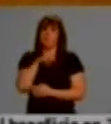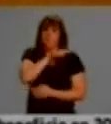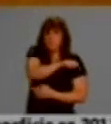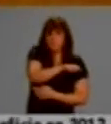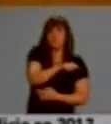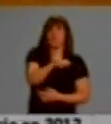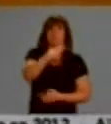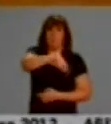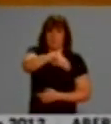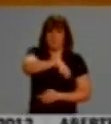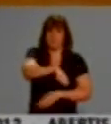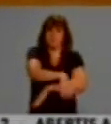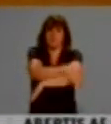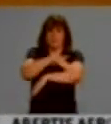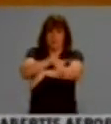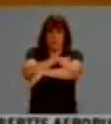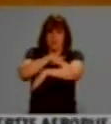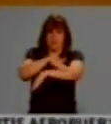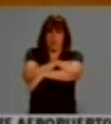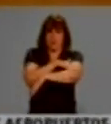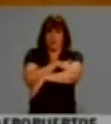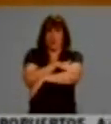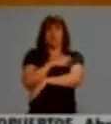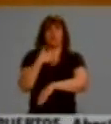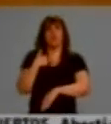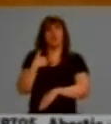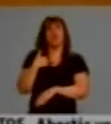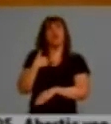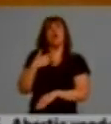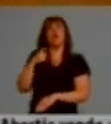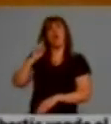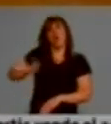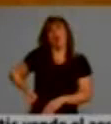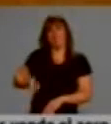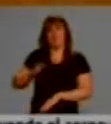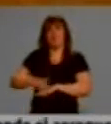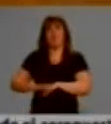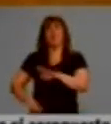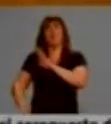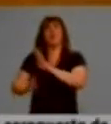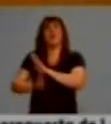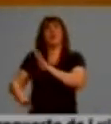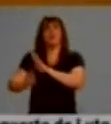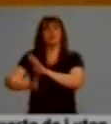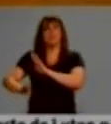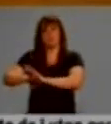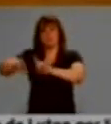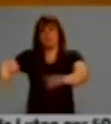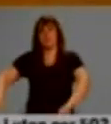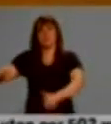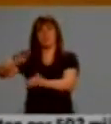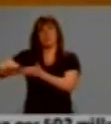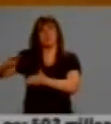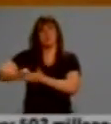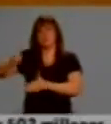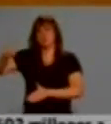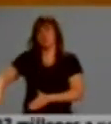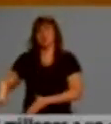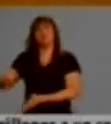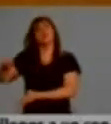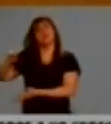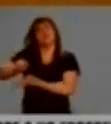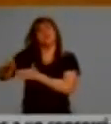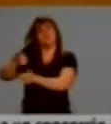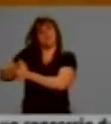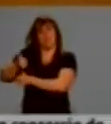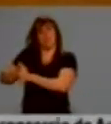usted, presidente del Gobierno, quien dio instrucciones para que se le mantuviera un despacho y una secretaria en la